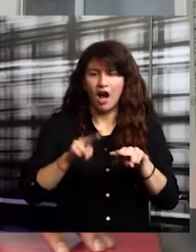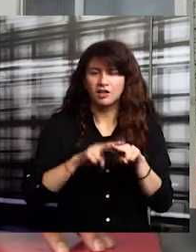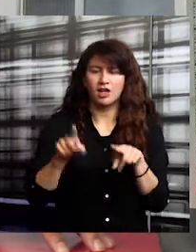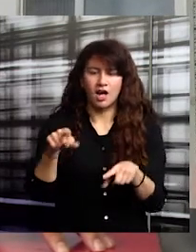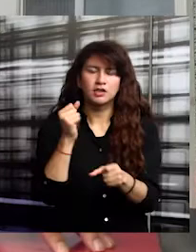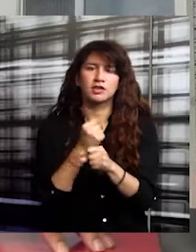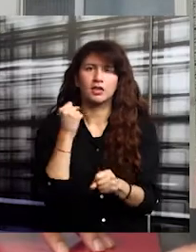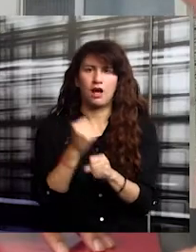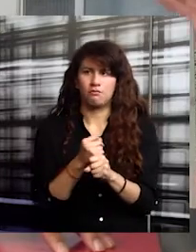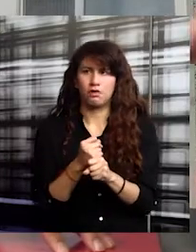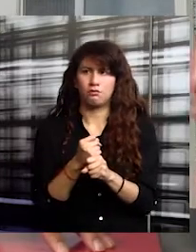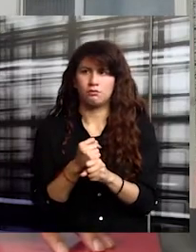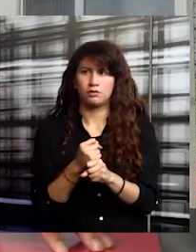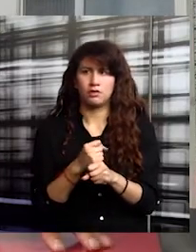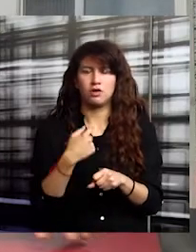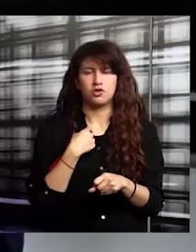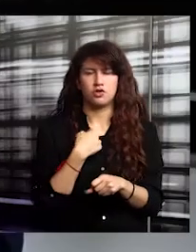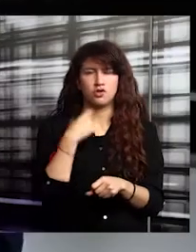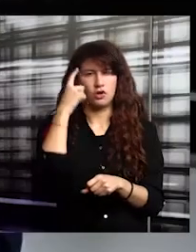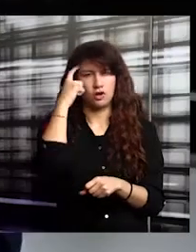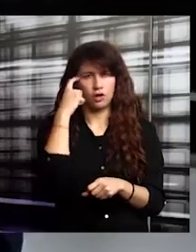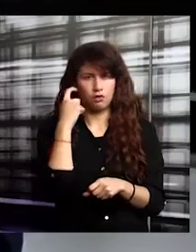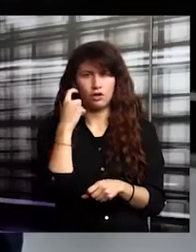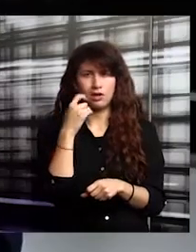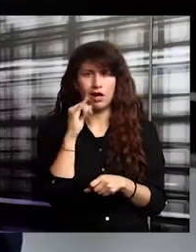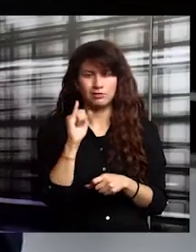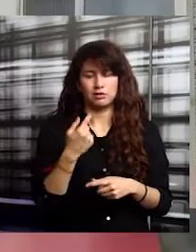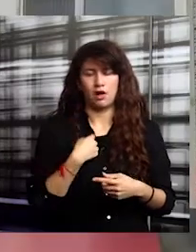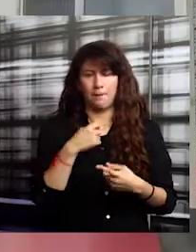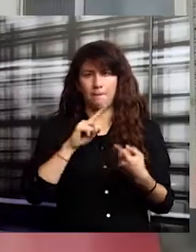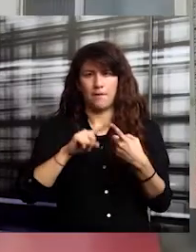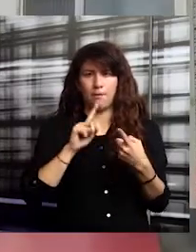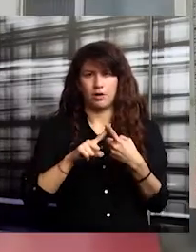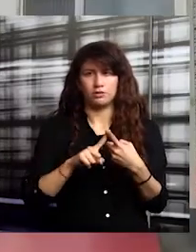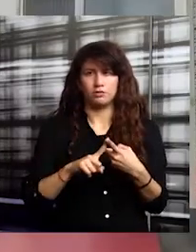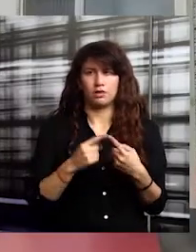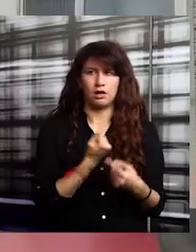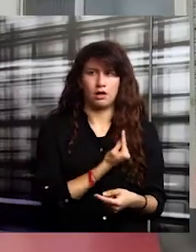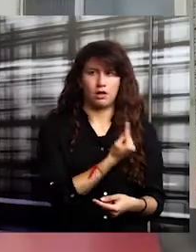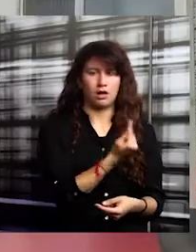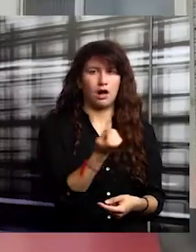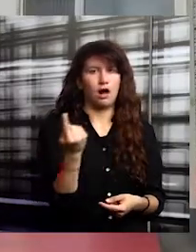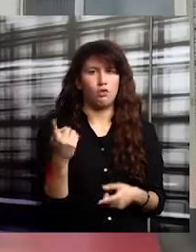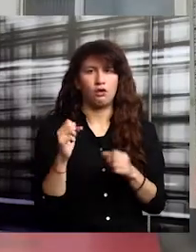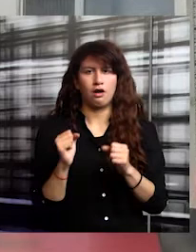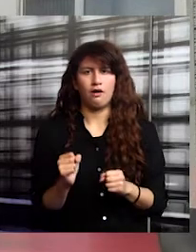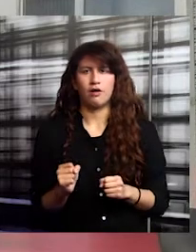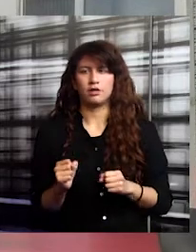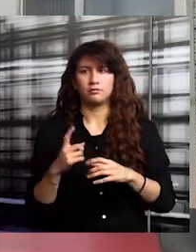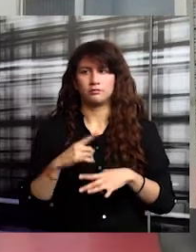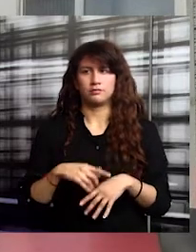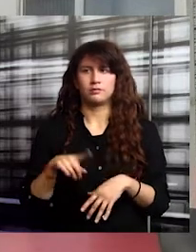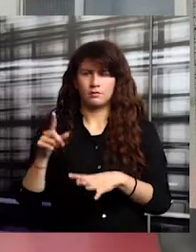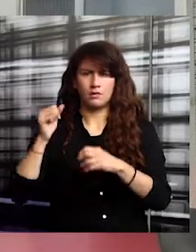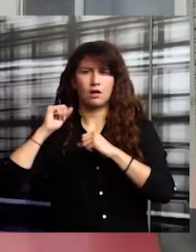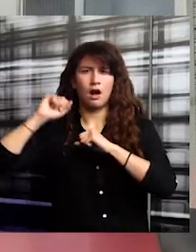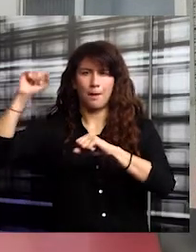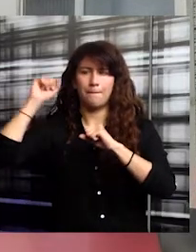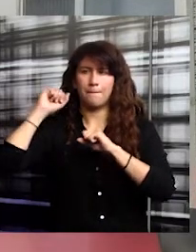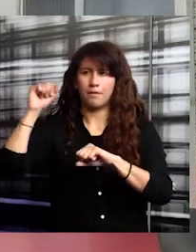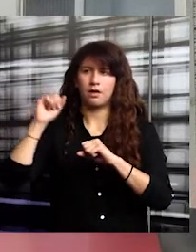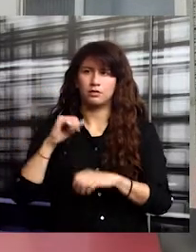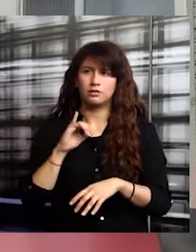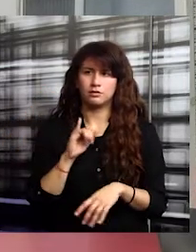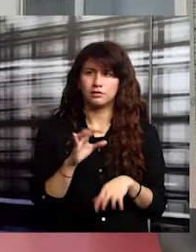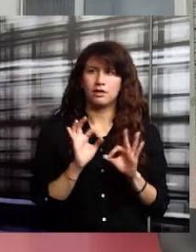uno va a tener que decidir. ¿Aquí no se está haciendo campaña? Es que efectivamente sea el 100% designados